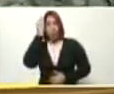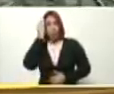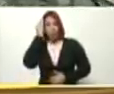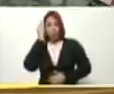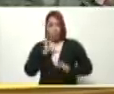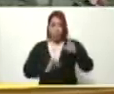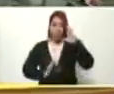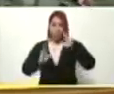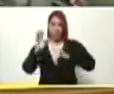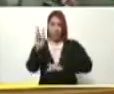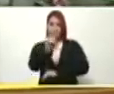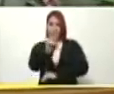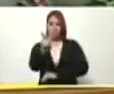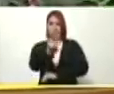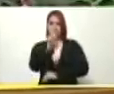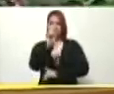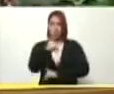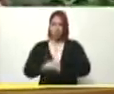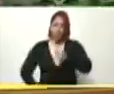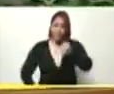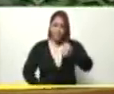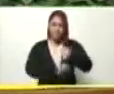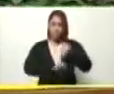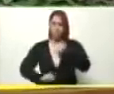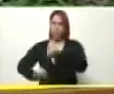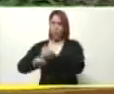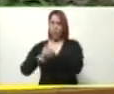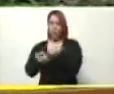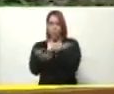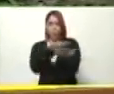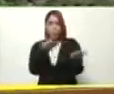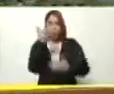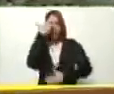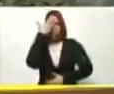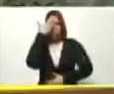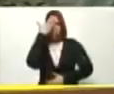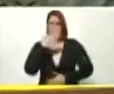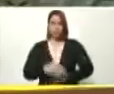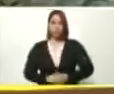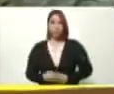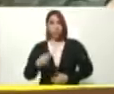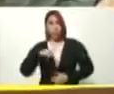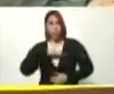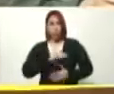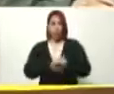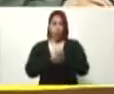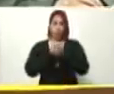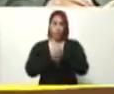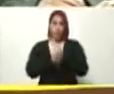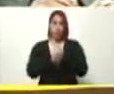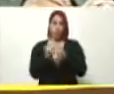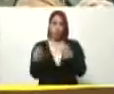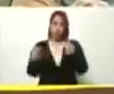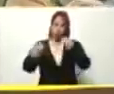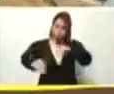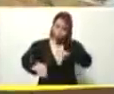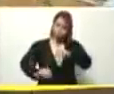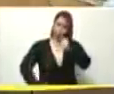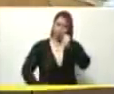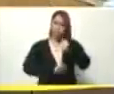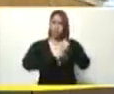ciencia venezolana y con el apoyo, como saben ustedes, de nuestros amigos y aliados internacionales